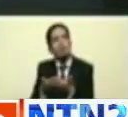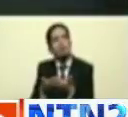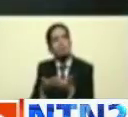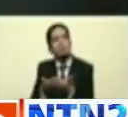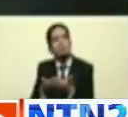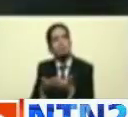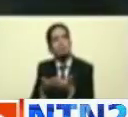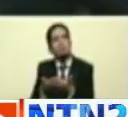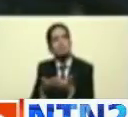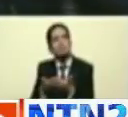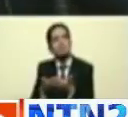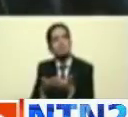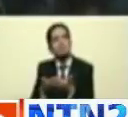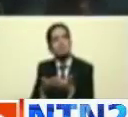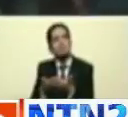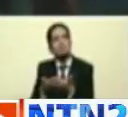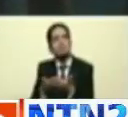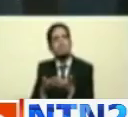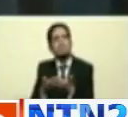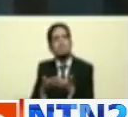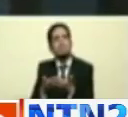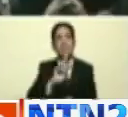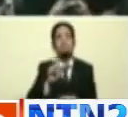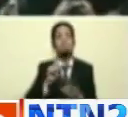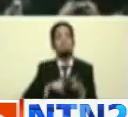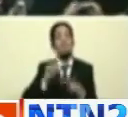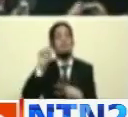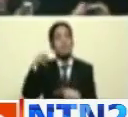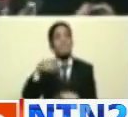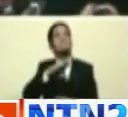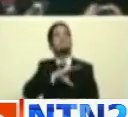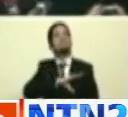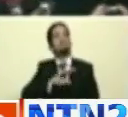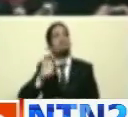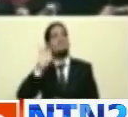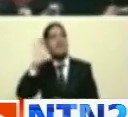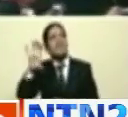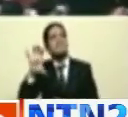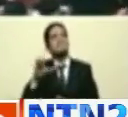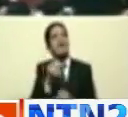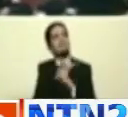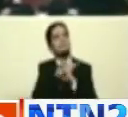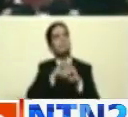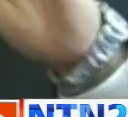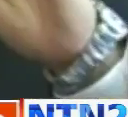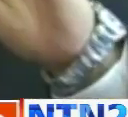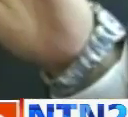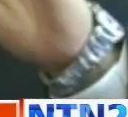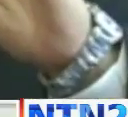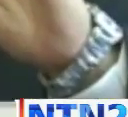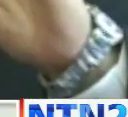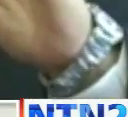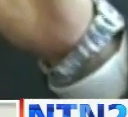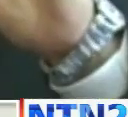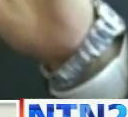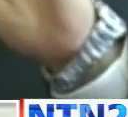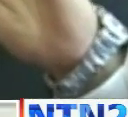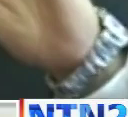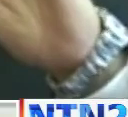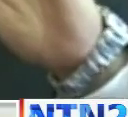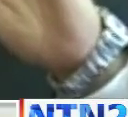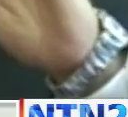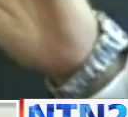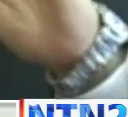The Economist. La publicación asegura que su primer mandato fue catastrófico y que su gobierno fue el menos exitoso en el